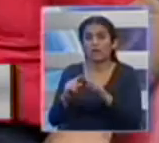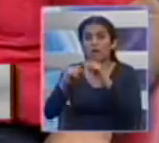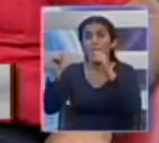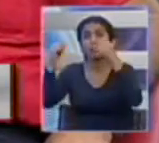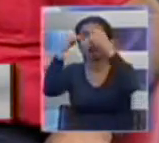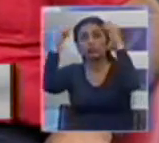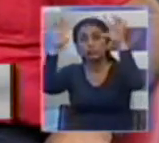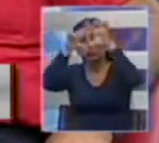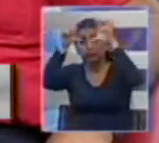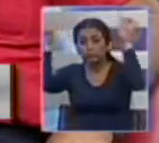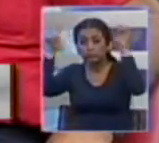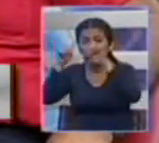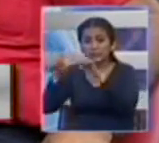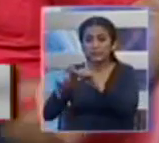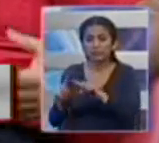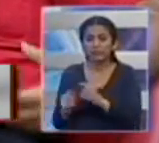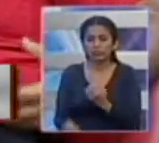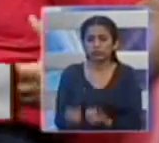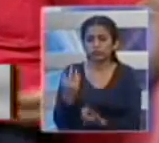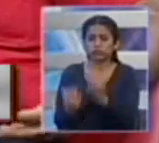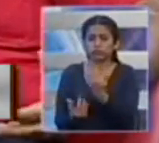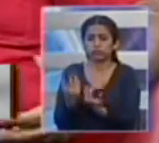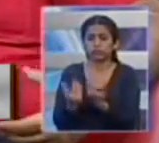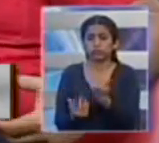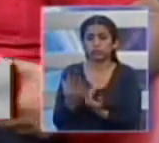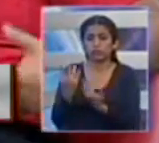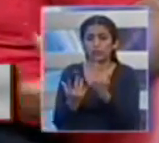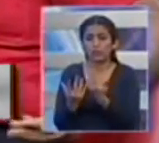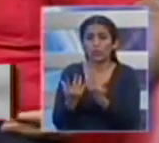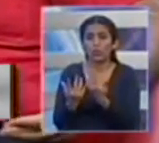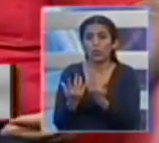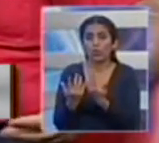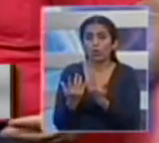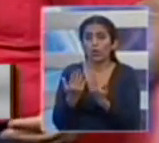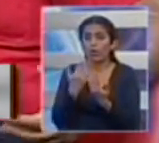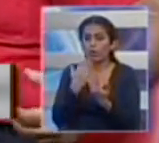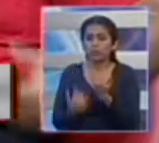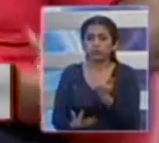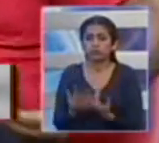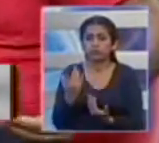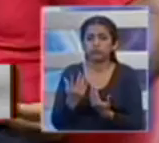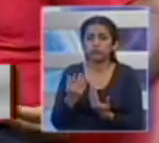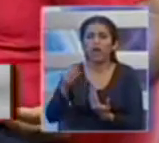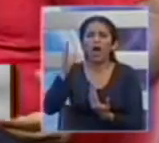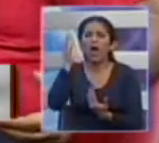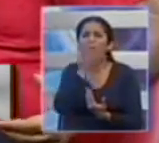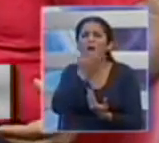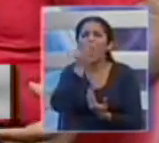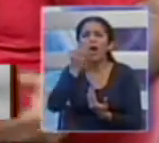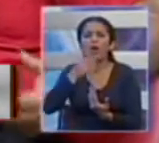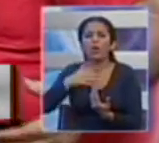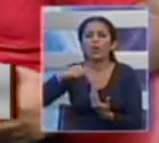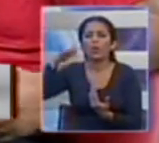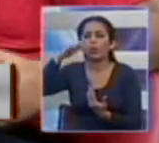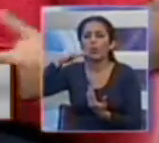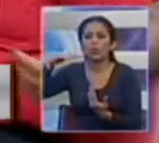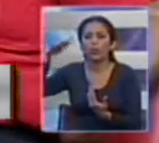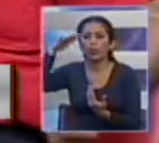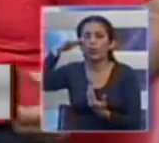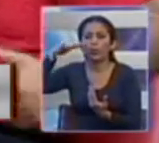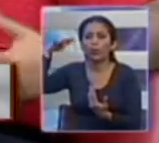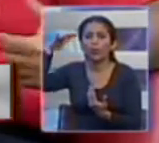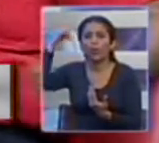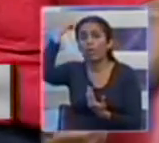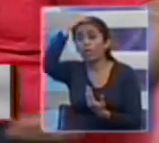de la ciudad, muchas veces la radiación genera daños al cable, que no es visible en el momento. Es visible a la